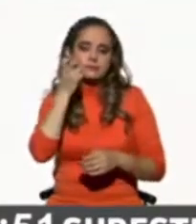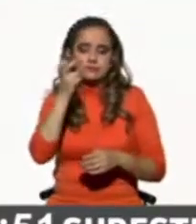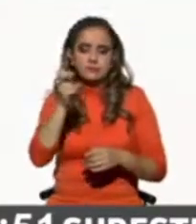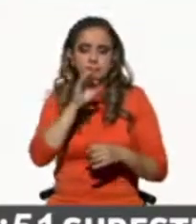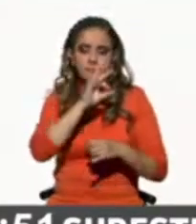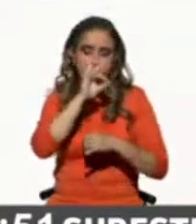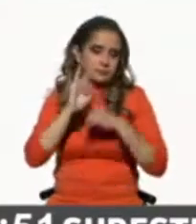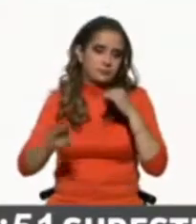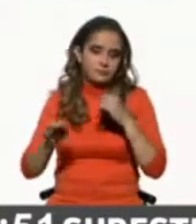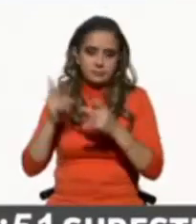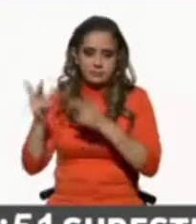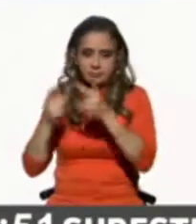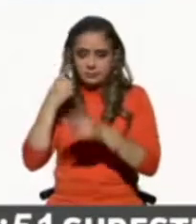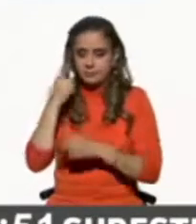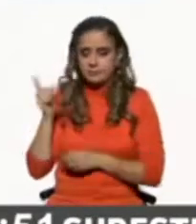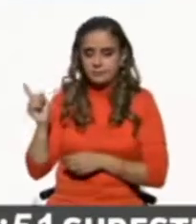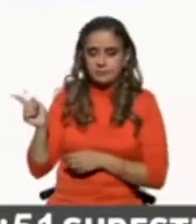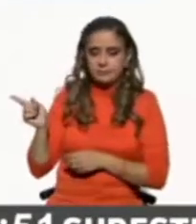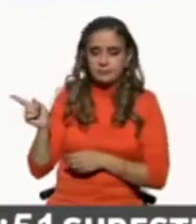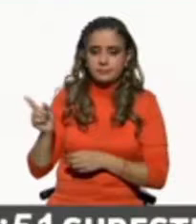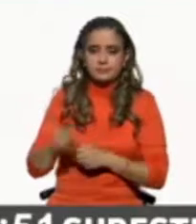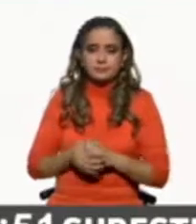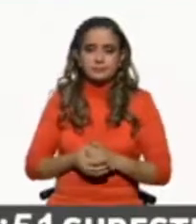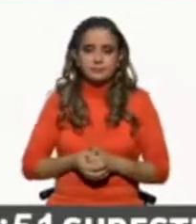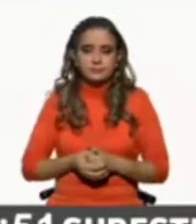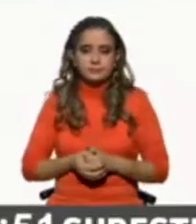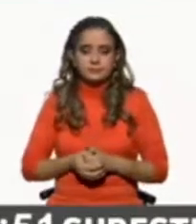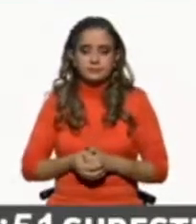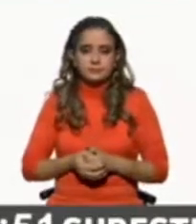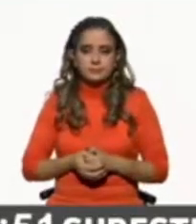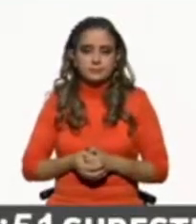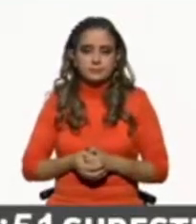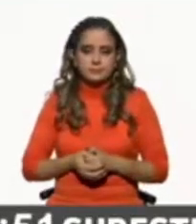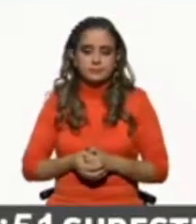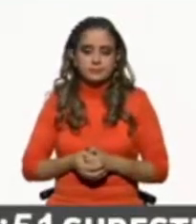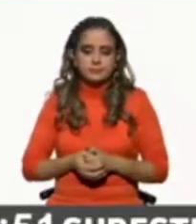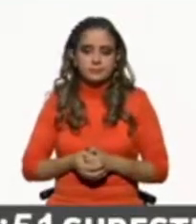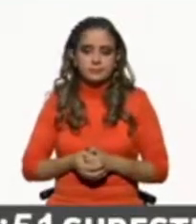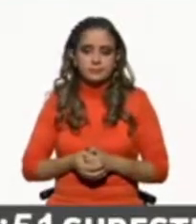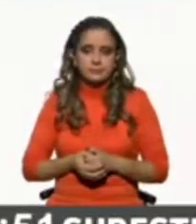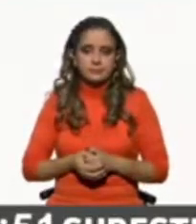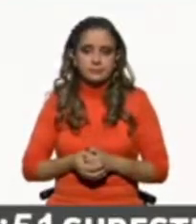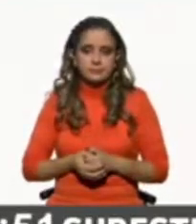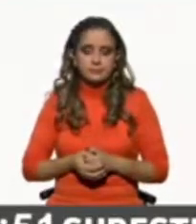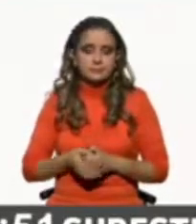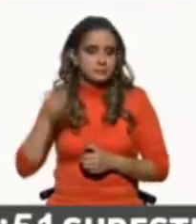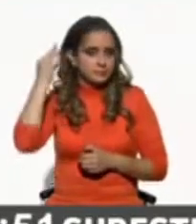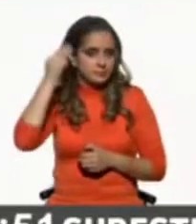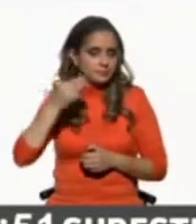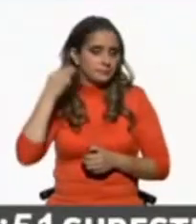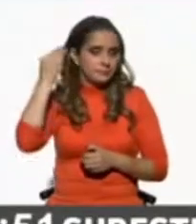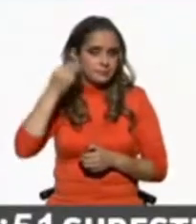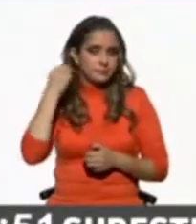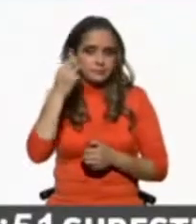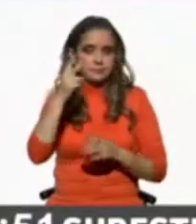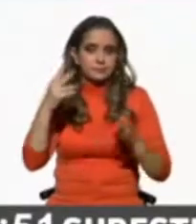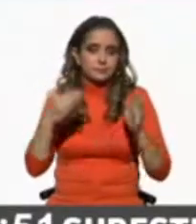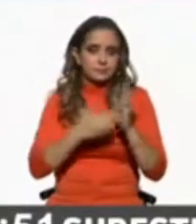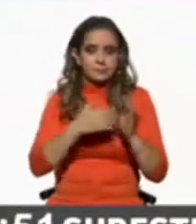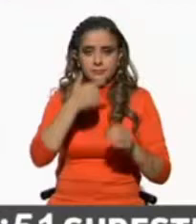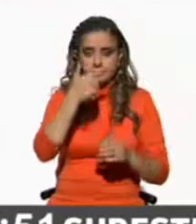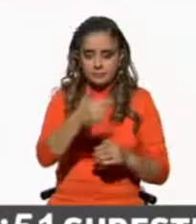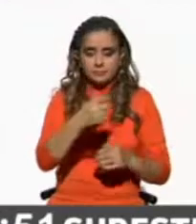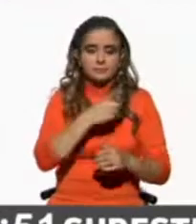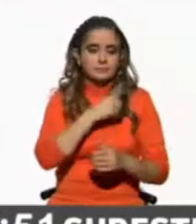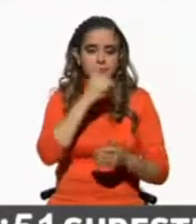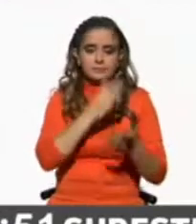reactivo, que como verás también esa información pues me parece muy demandante. En marzo de 2007,